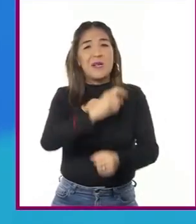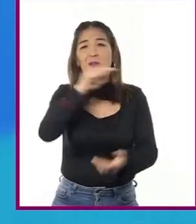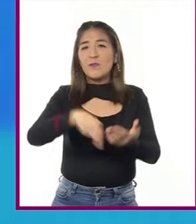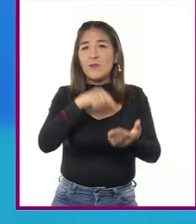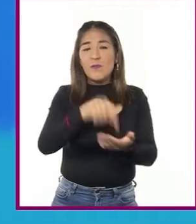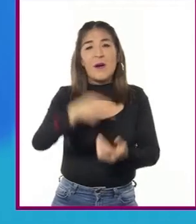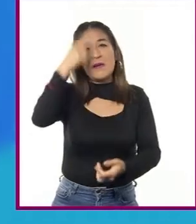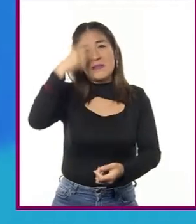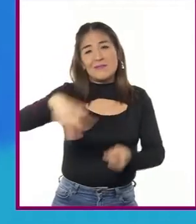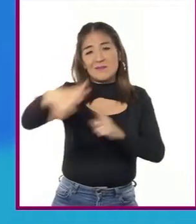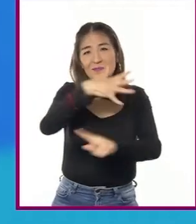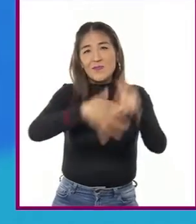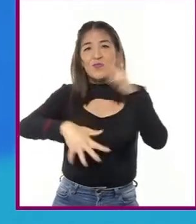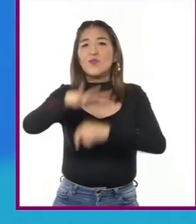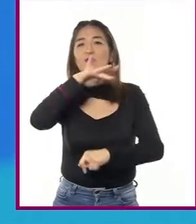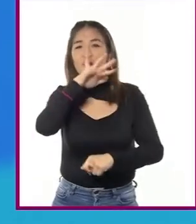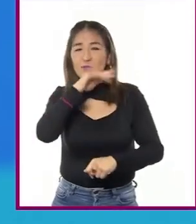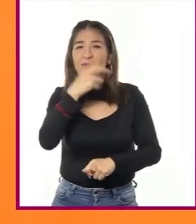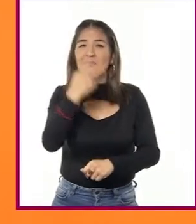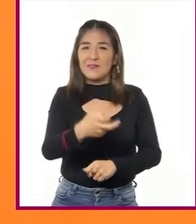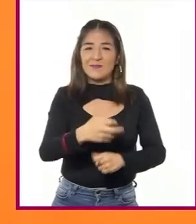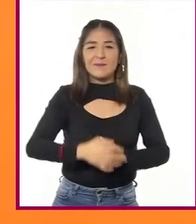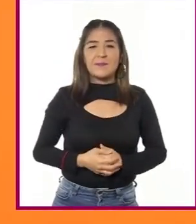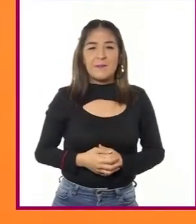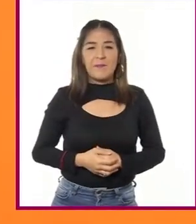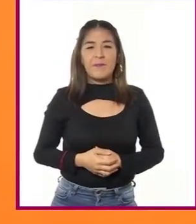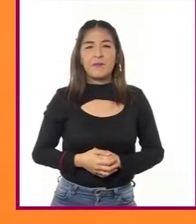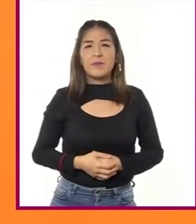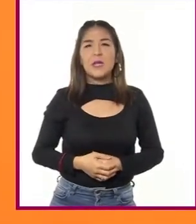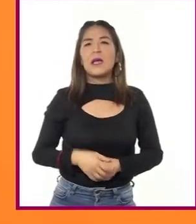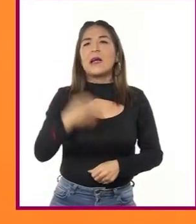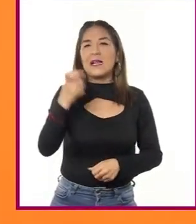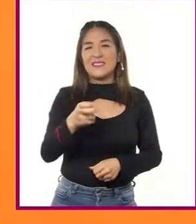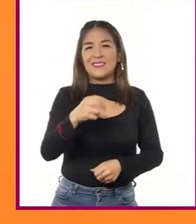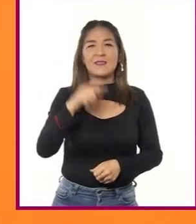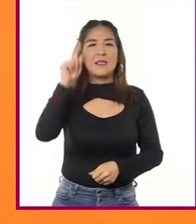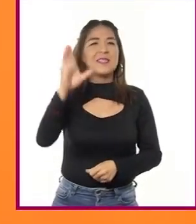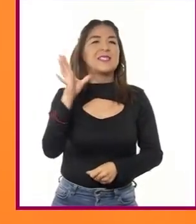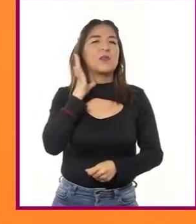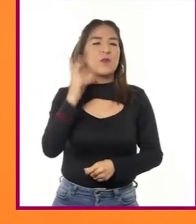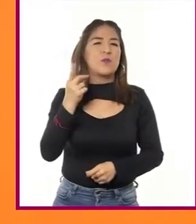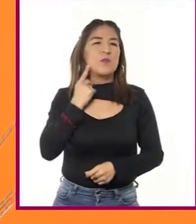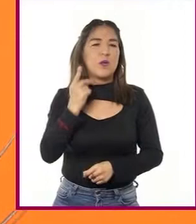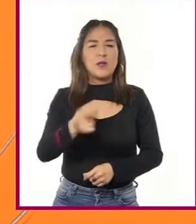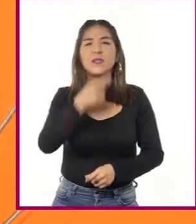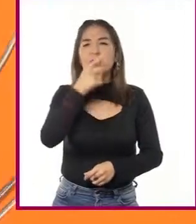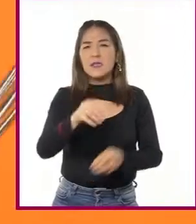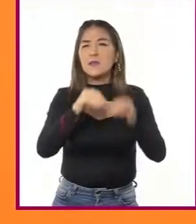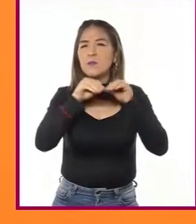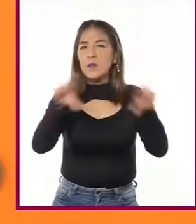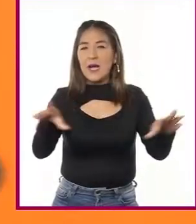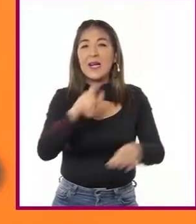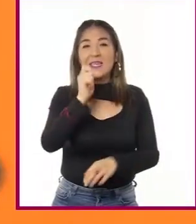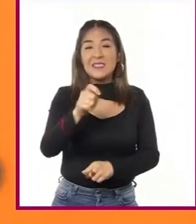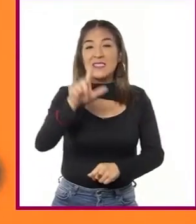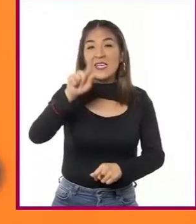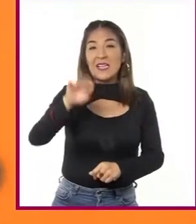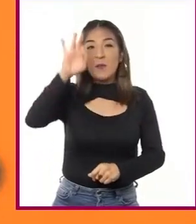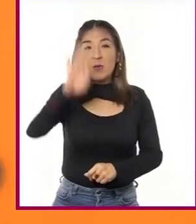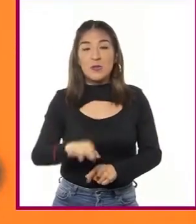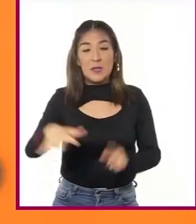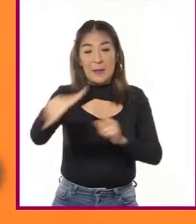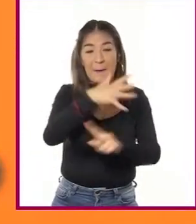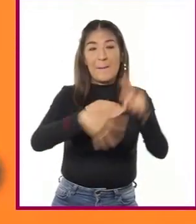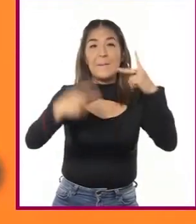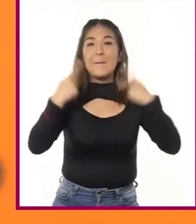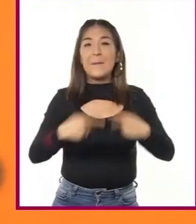la contaminación se refiere. Un documento del Senado de la República destaca que el 70% de la